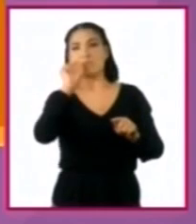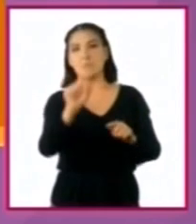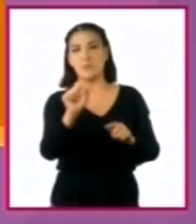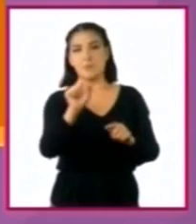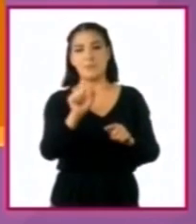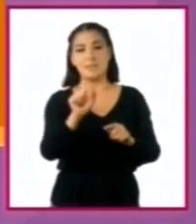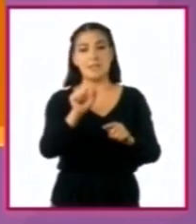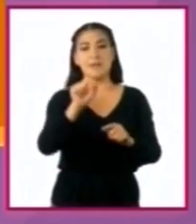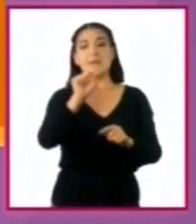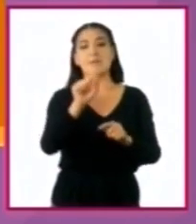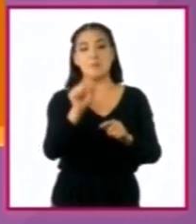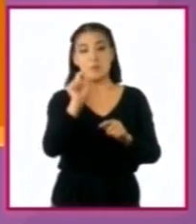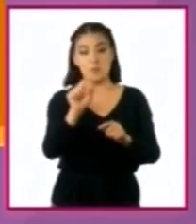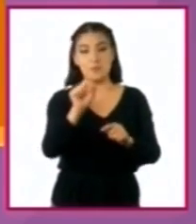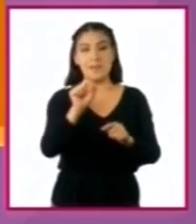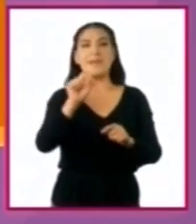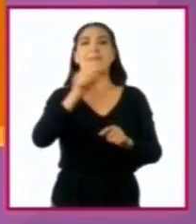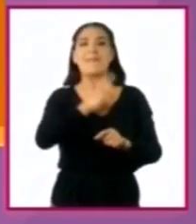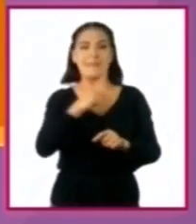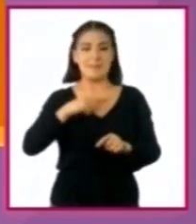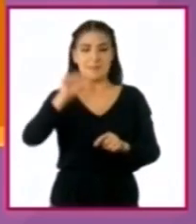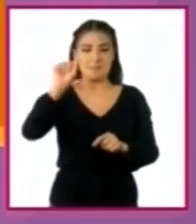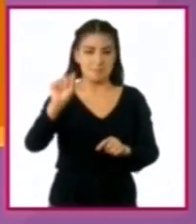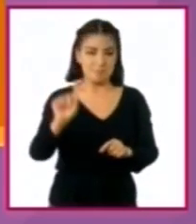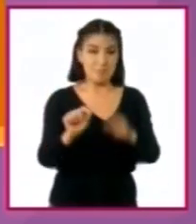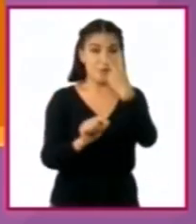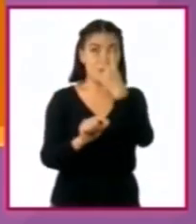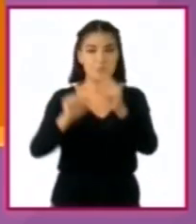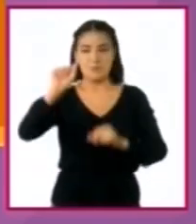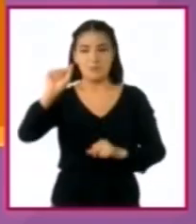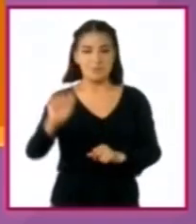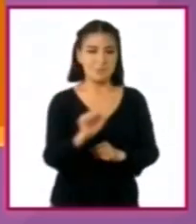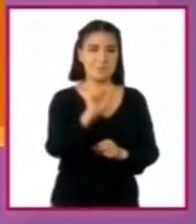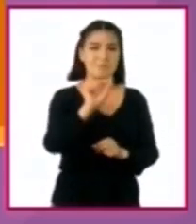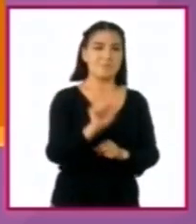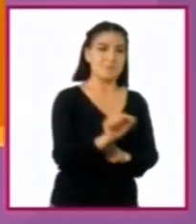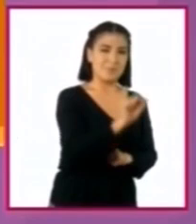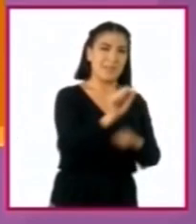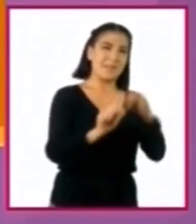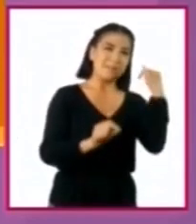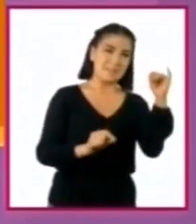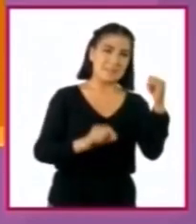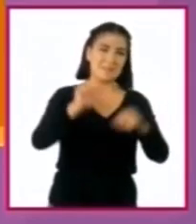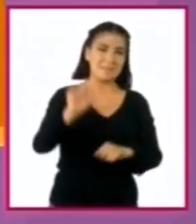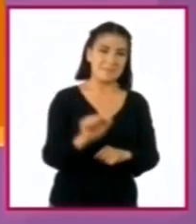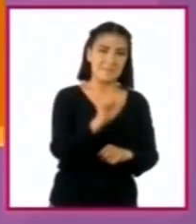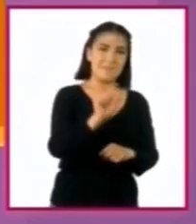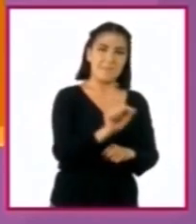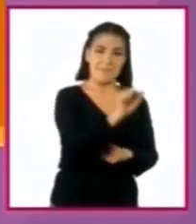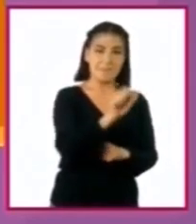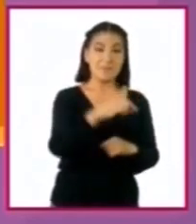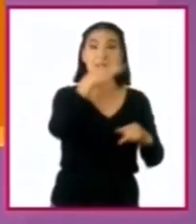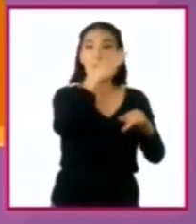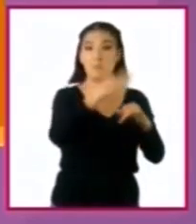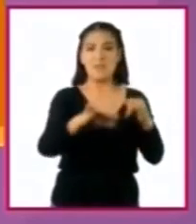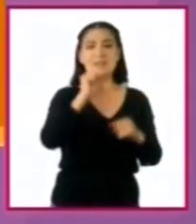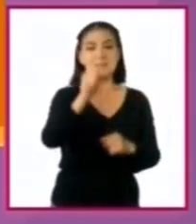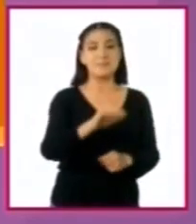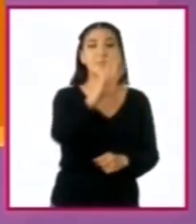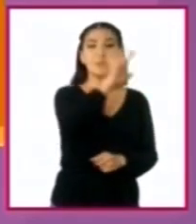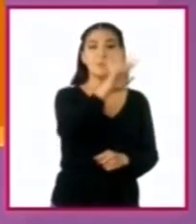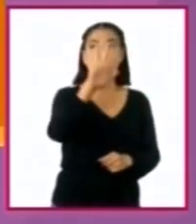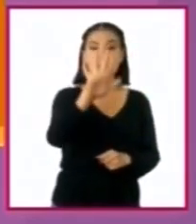incluyen 2 decimales, debemos recorrer el punto 2 lugares hacia la izquierda. El resultado final es